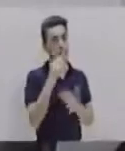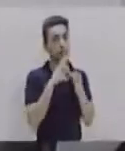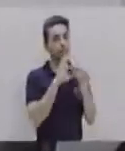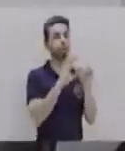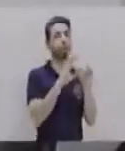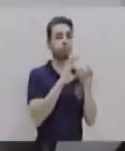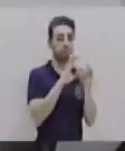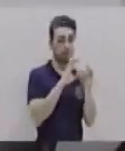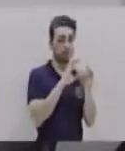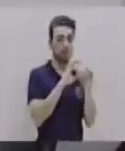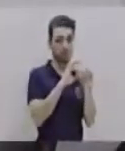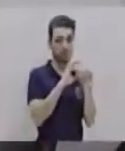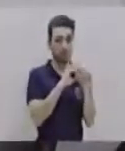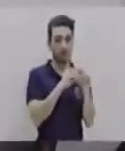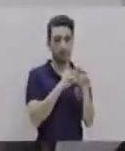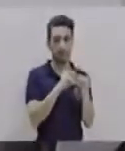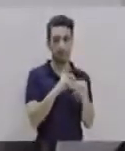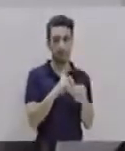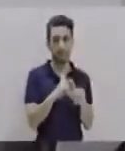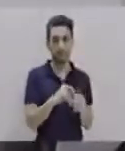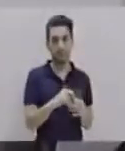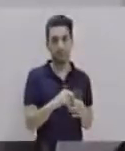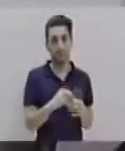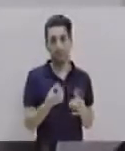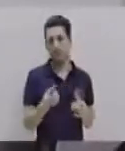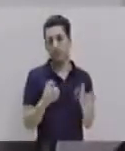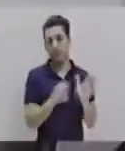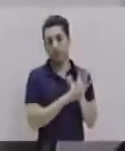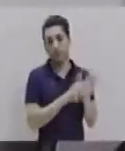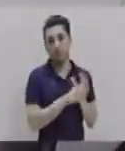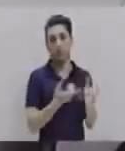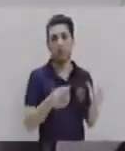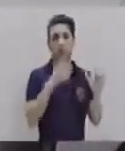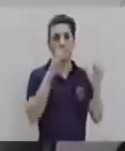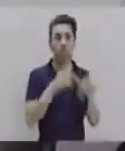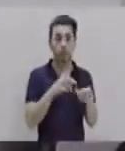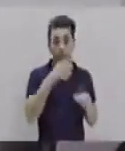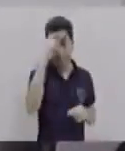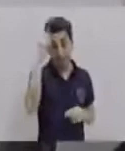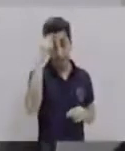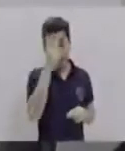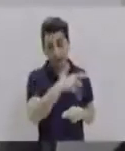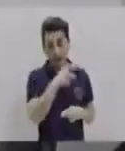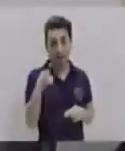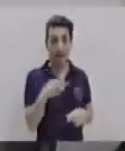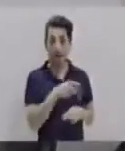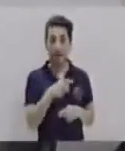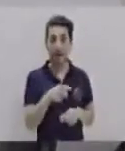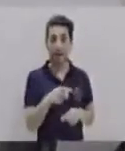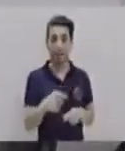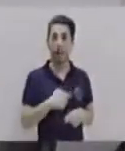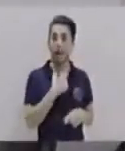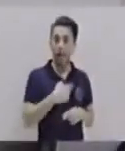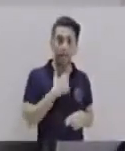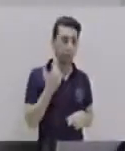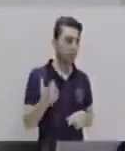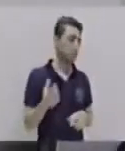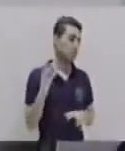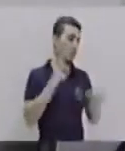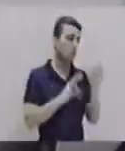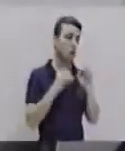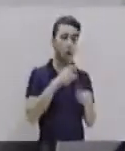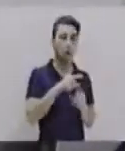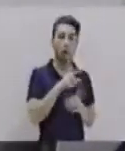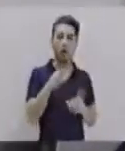lazo primario, ¿verdad? Entonces, por ejemplo, las personas que trabajan con docencia o